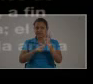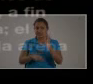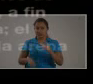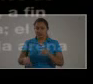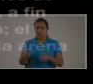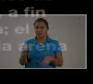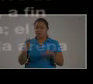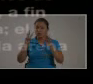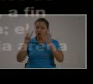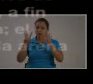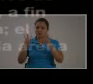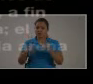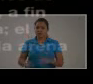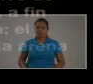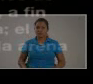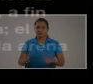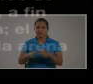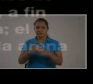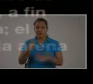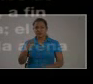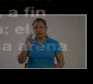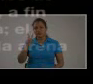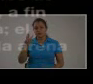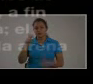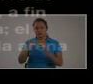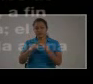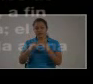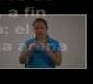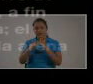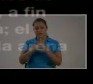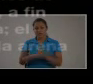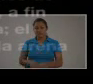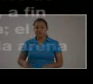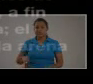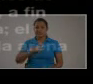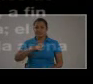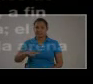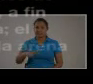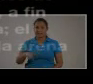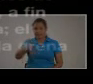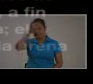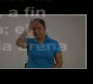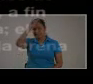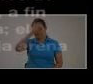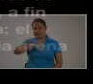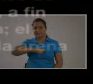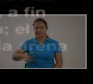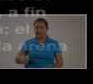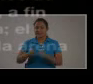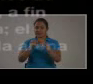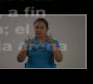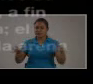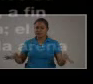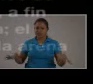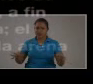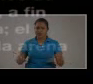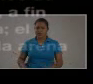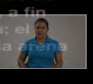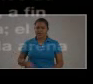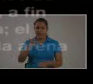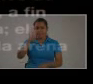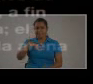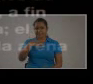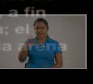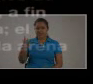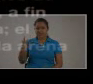cumplan, Satanás será soltado de su prisión y saldrá a engañar a las naciones que